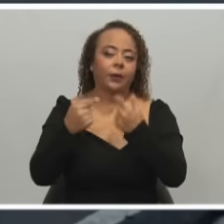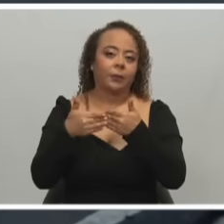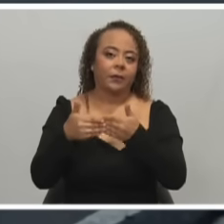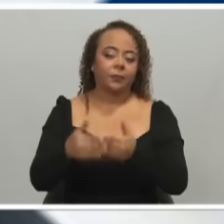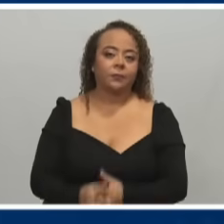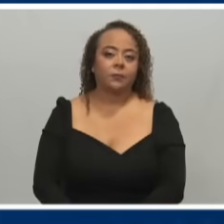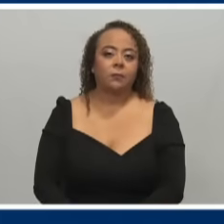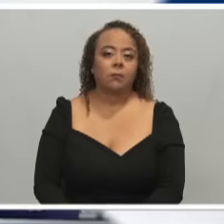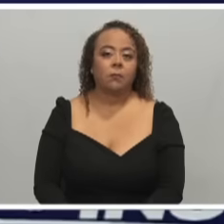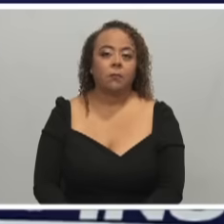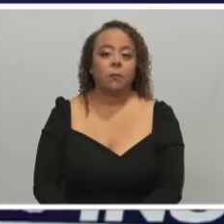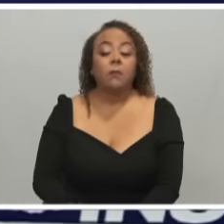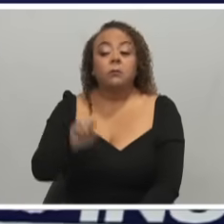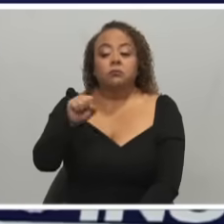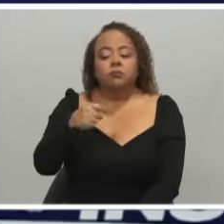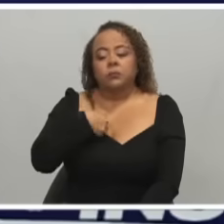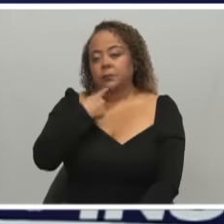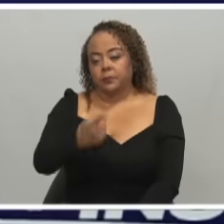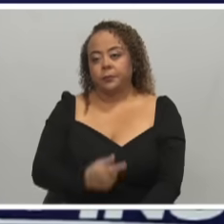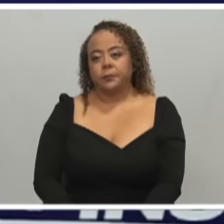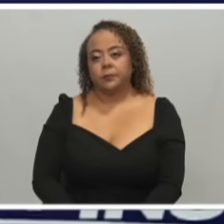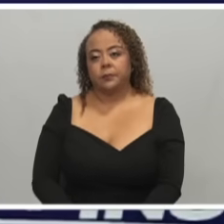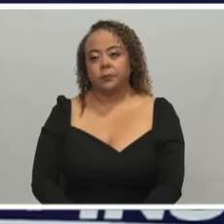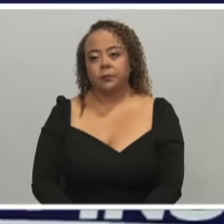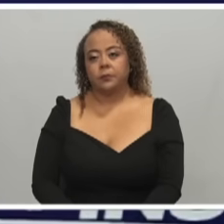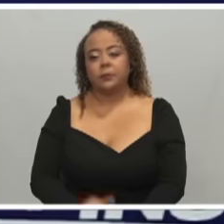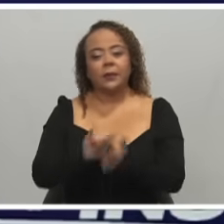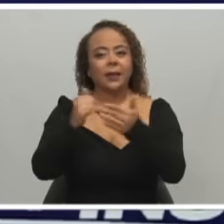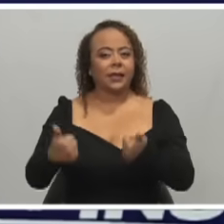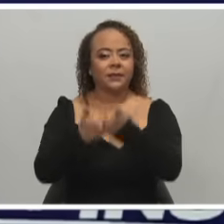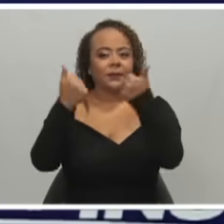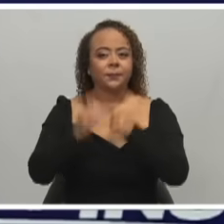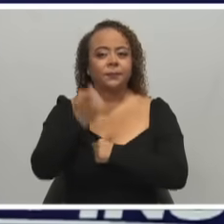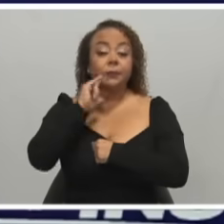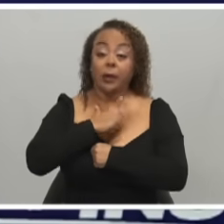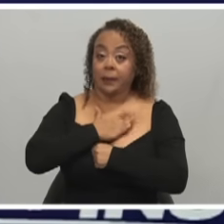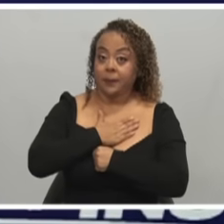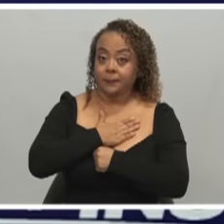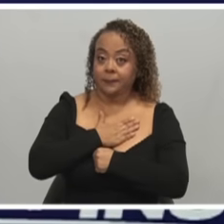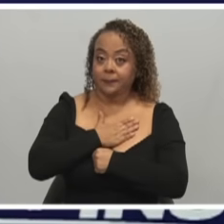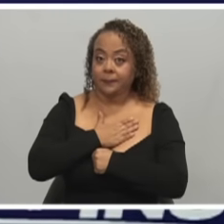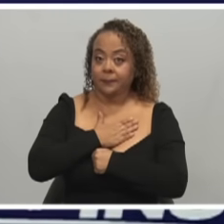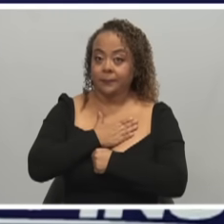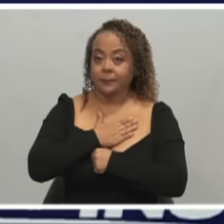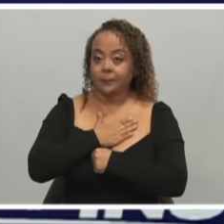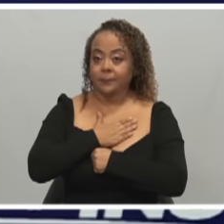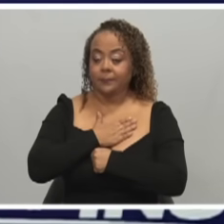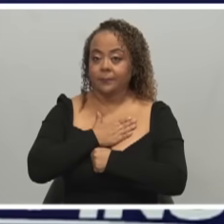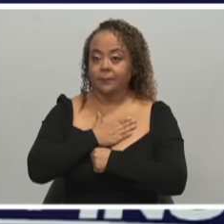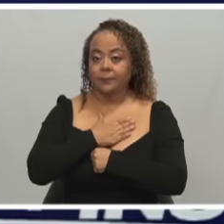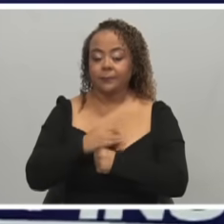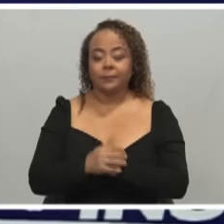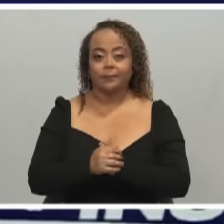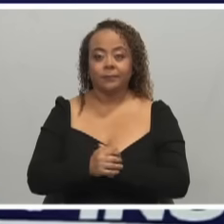Panamá Sí yo digo que ese es el desafío para mí el